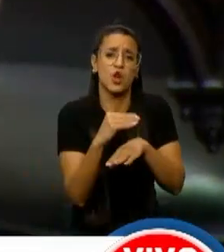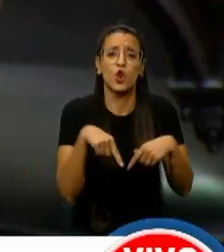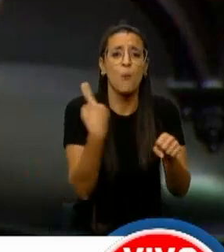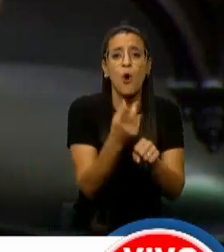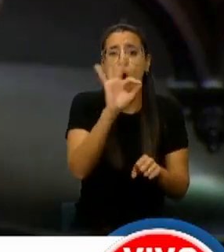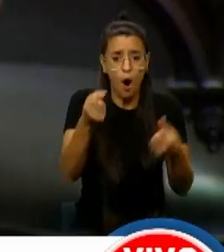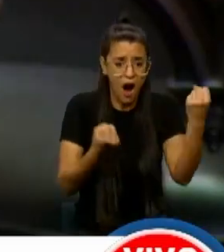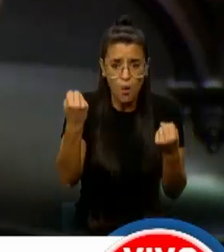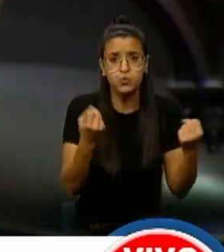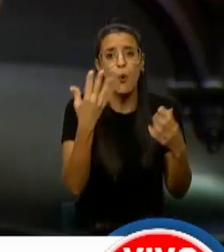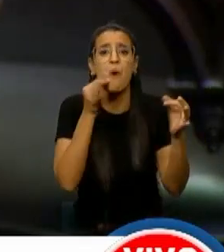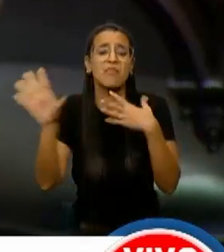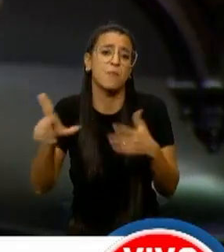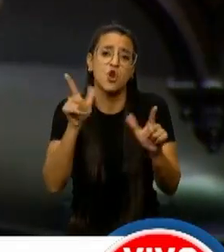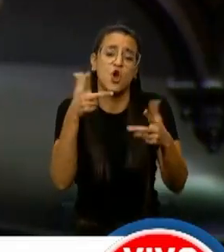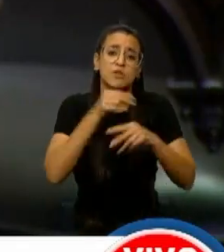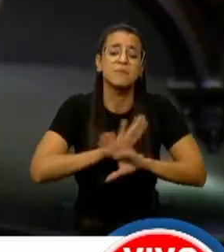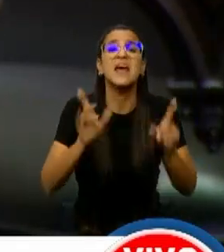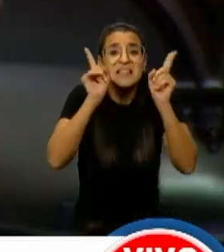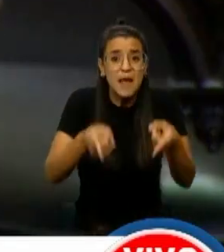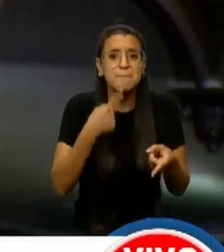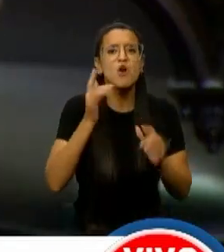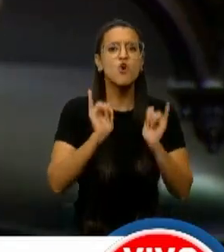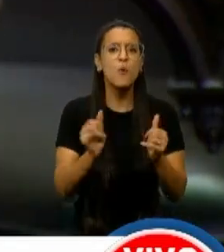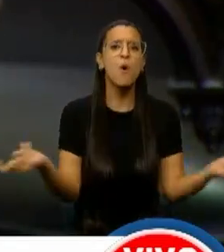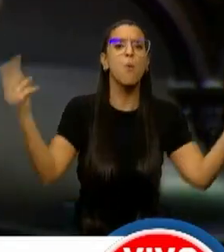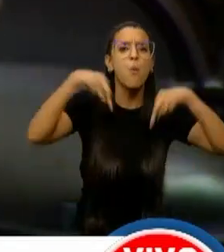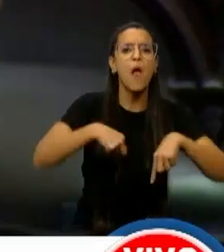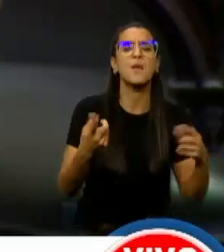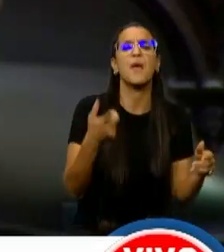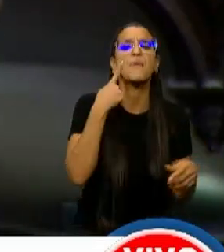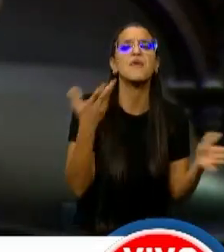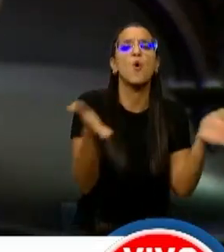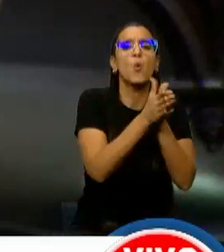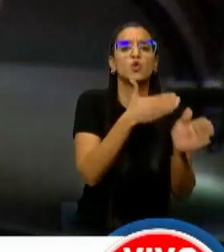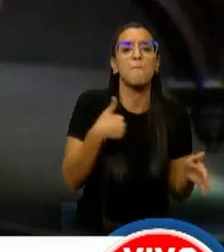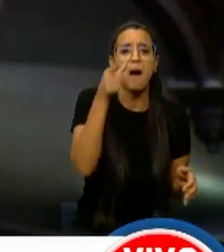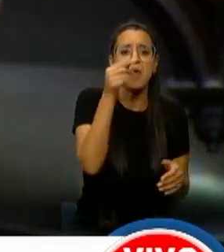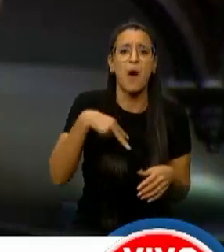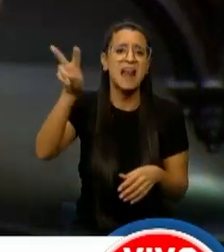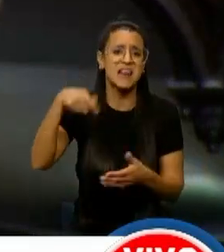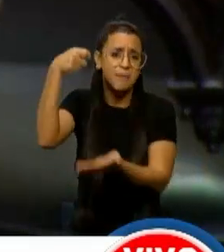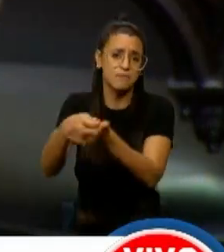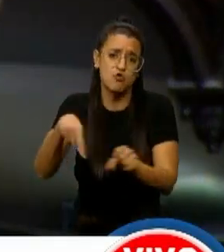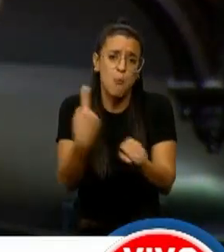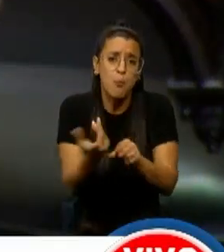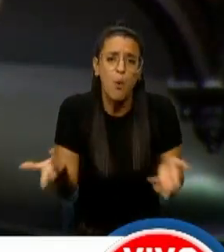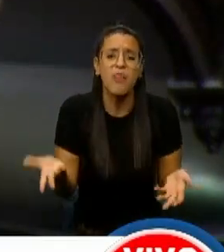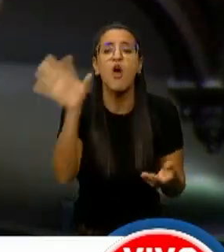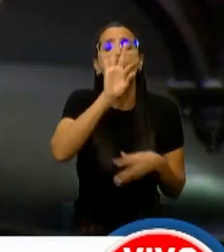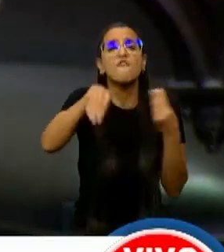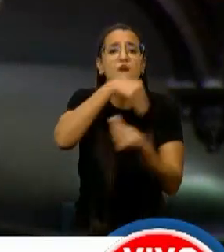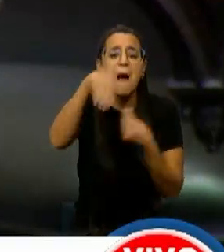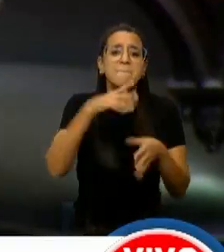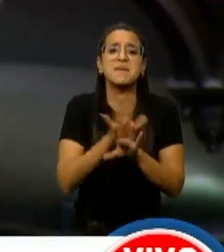el único que tenían. Son más pobres los jóvenes que volvieron a vivir con sus padres porque no pueden pagar el alquiler, las familias